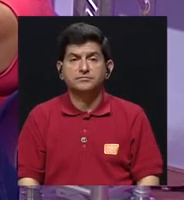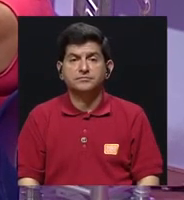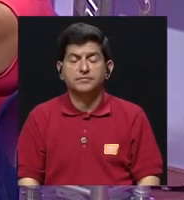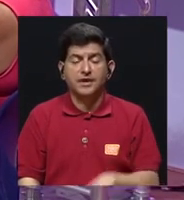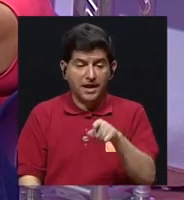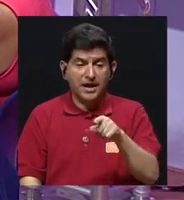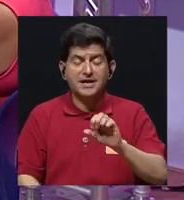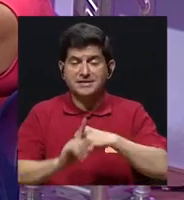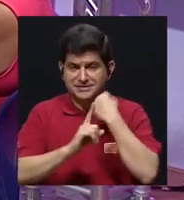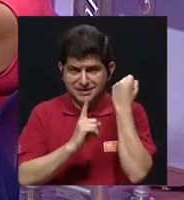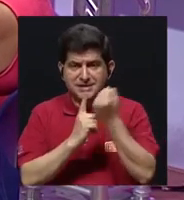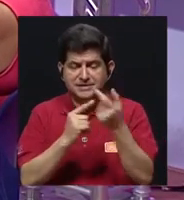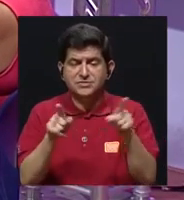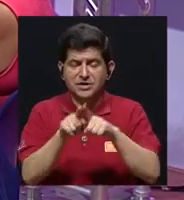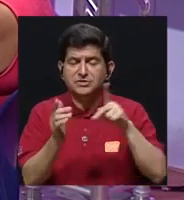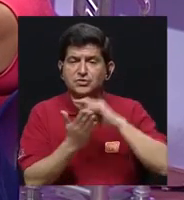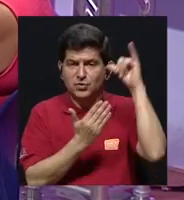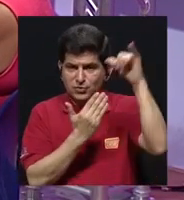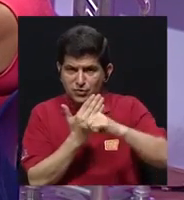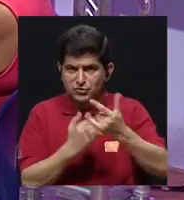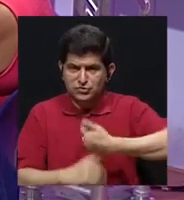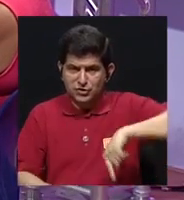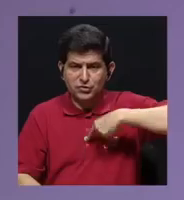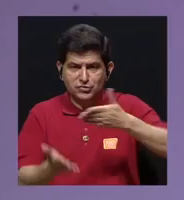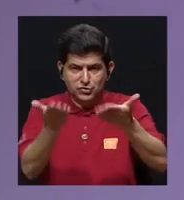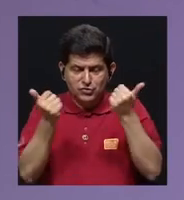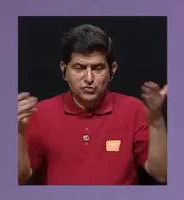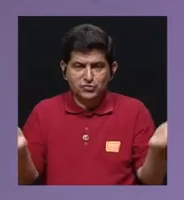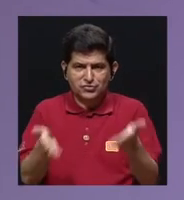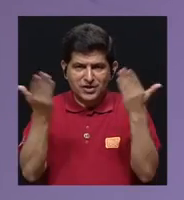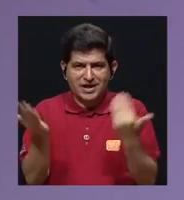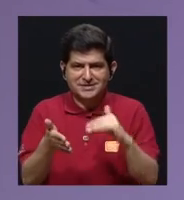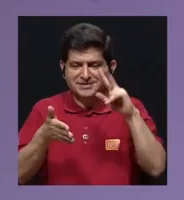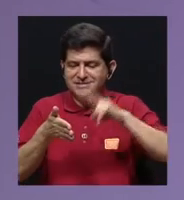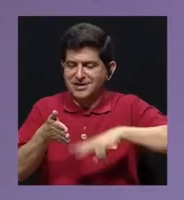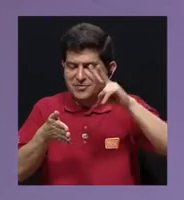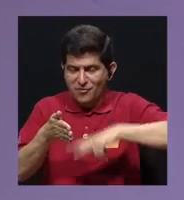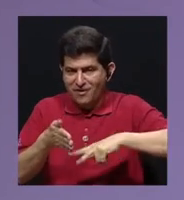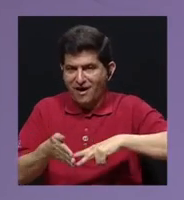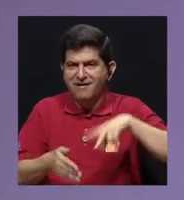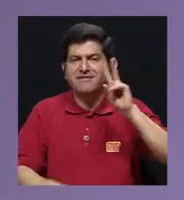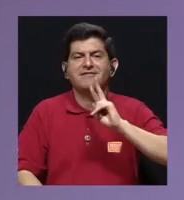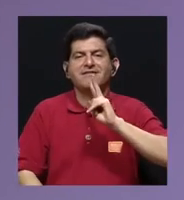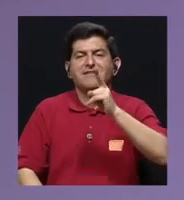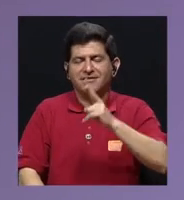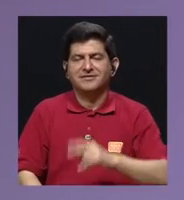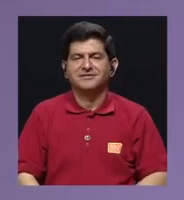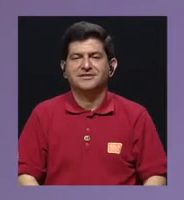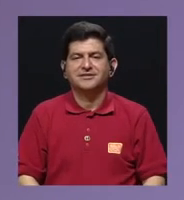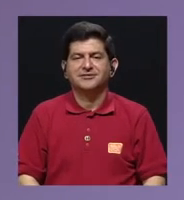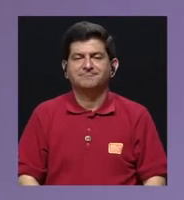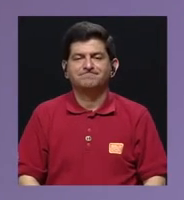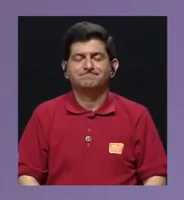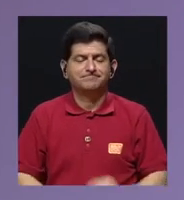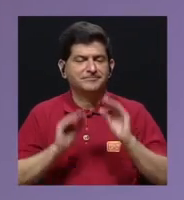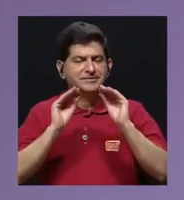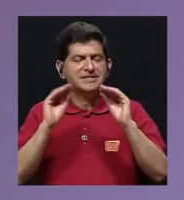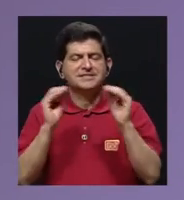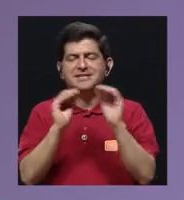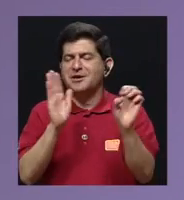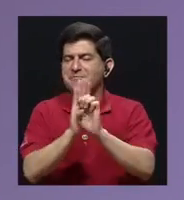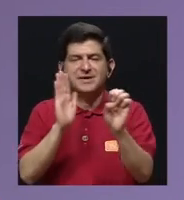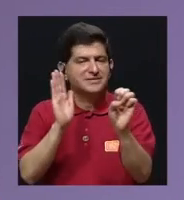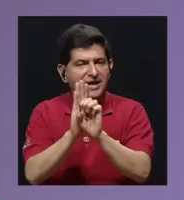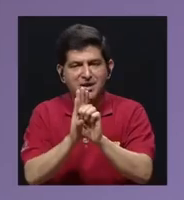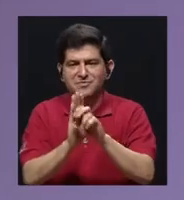de las consignas del proyecto, que si nosotros queremos fomentar la lectura, realmente se enseña más con el ejemplo